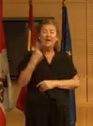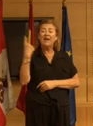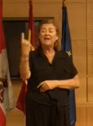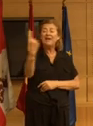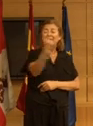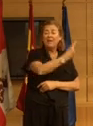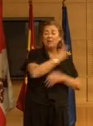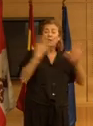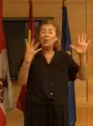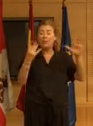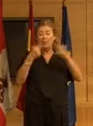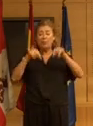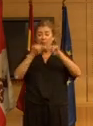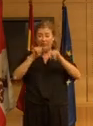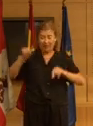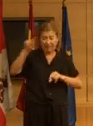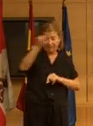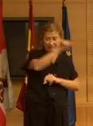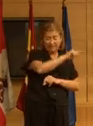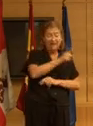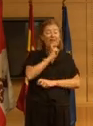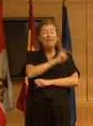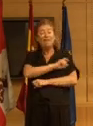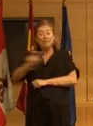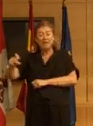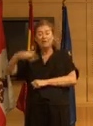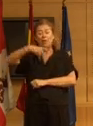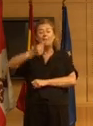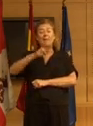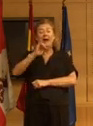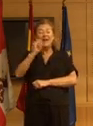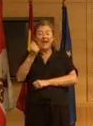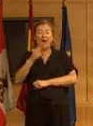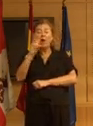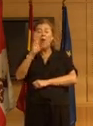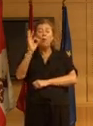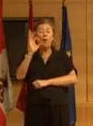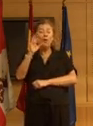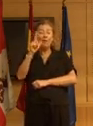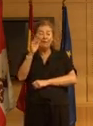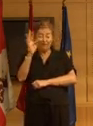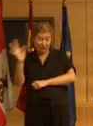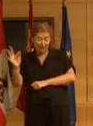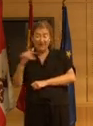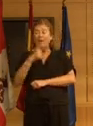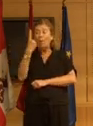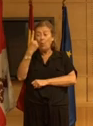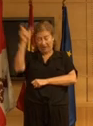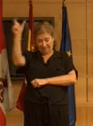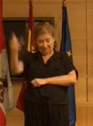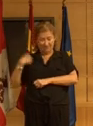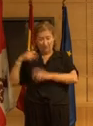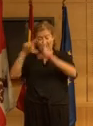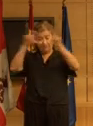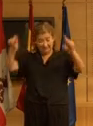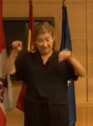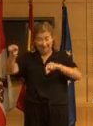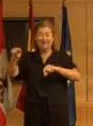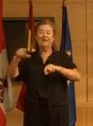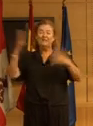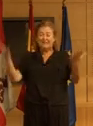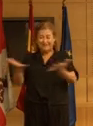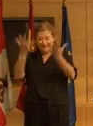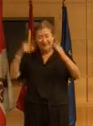las 9 provincias. La Fundación María Wolf ha sido una de las 3 entidades, la entidad que ha